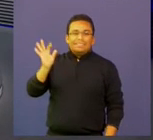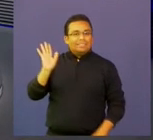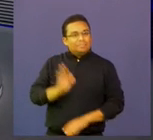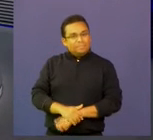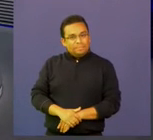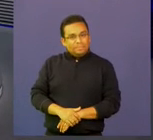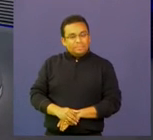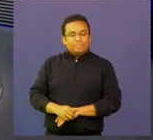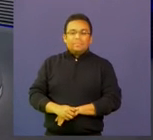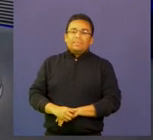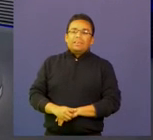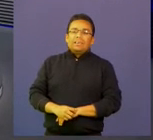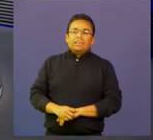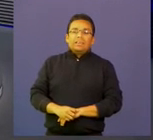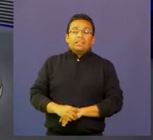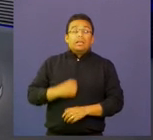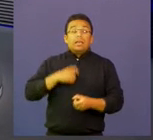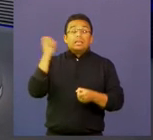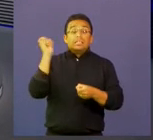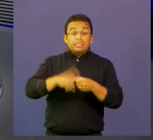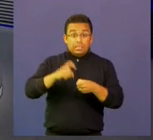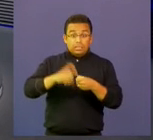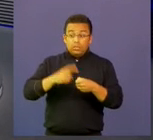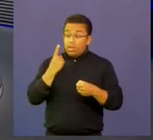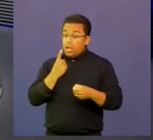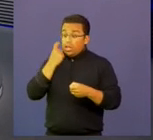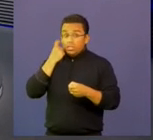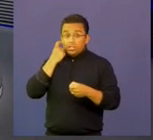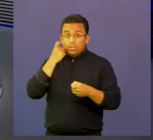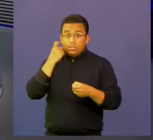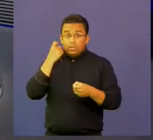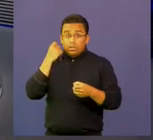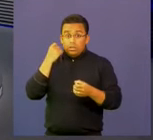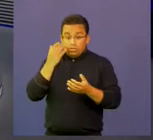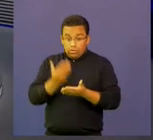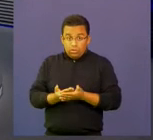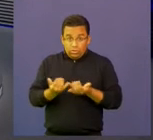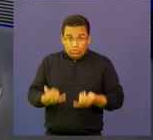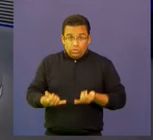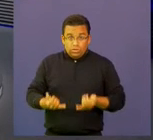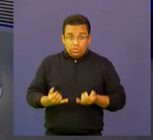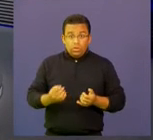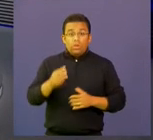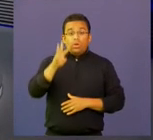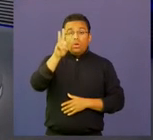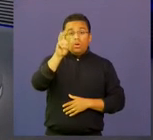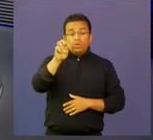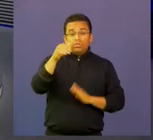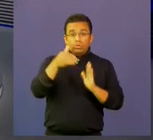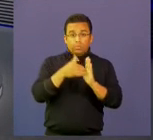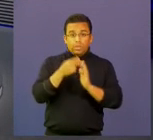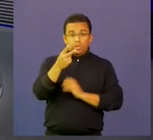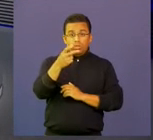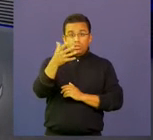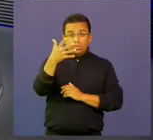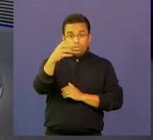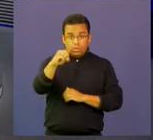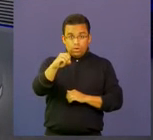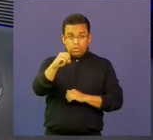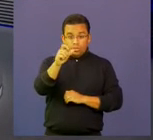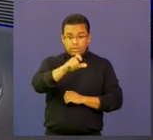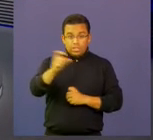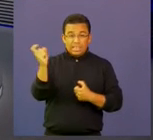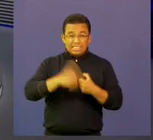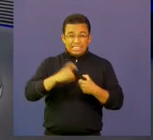Sí. Tenemos inscritos, hasta ayer teníamos 8.450 docentes del país y personas,